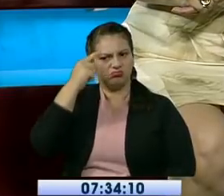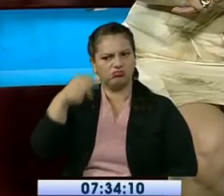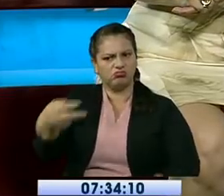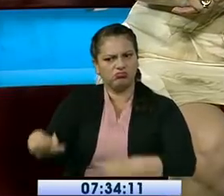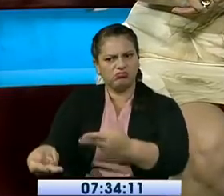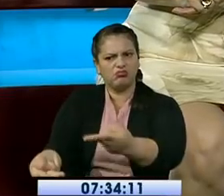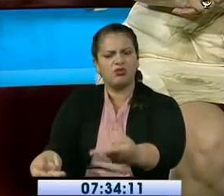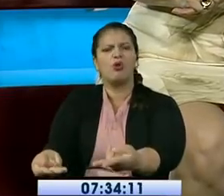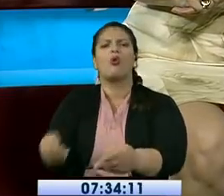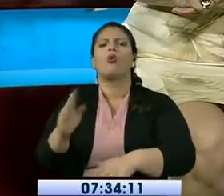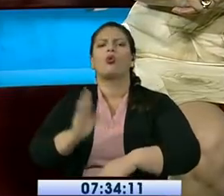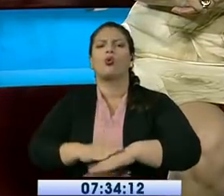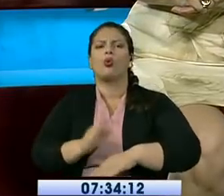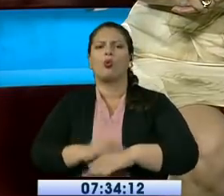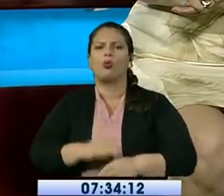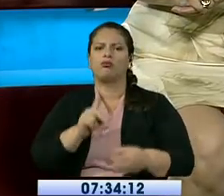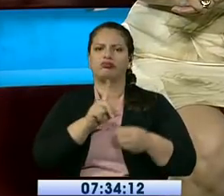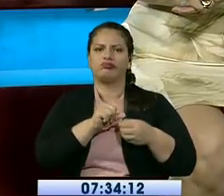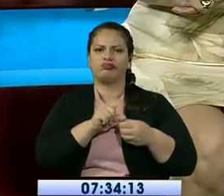persona logró sobrevivir.